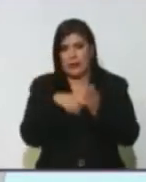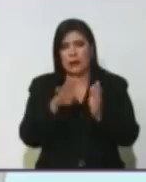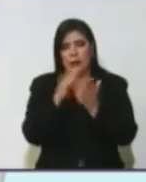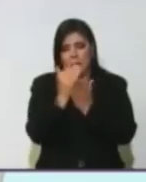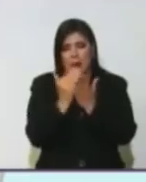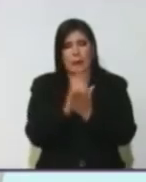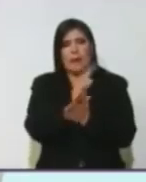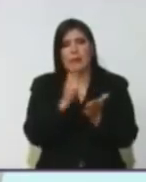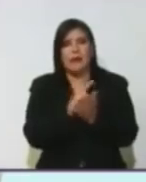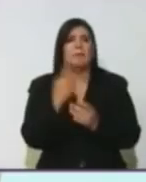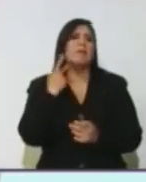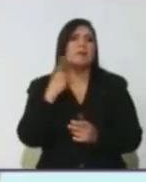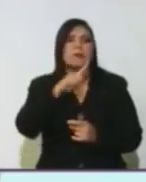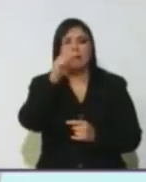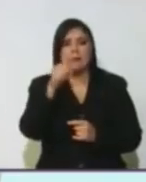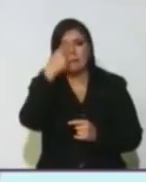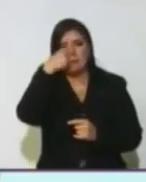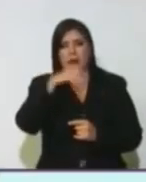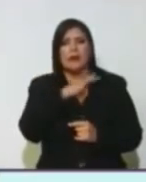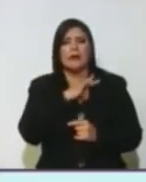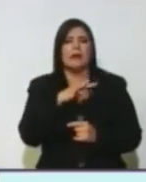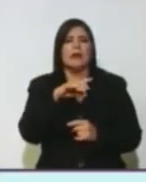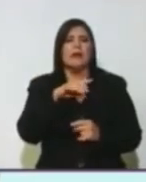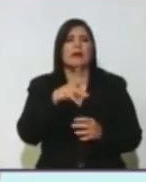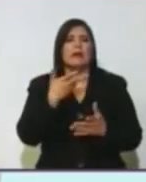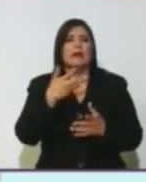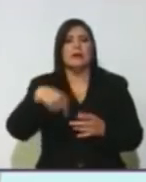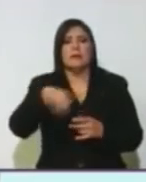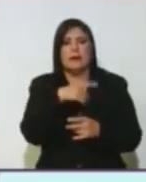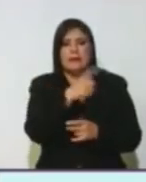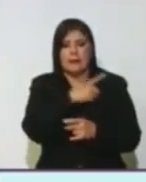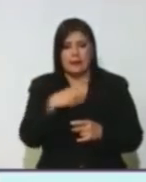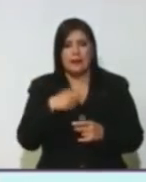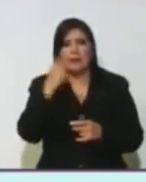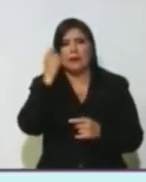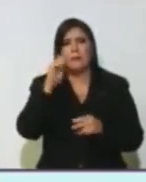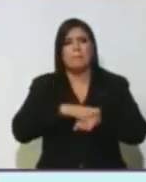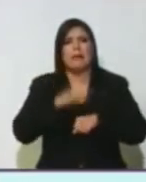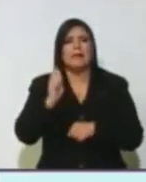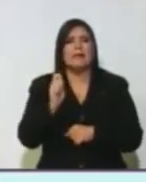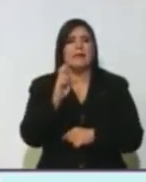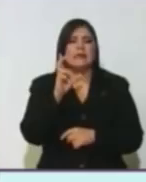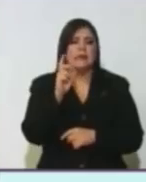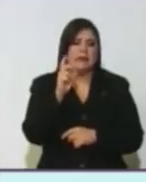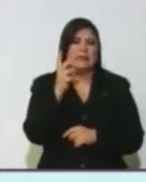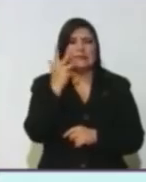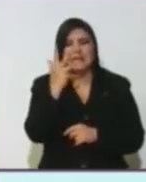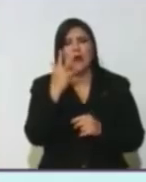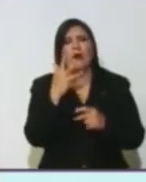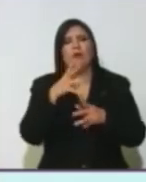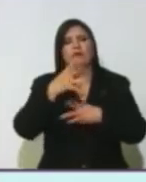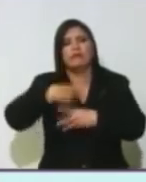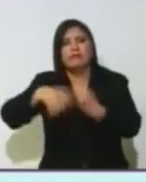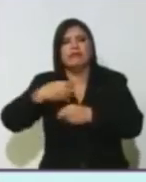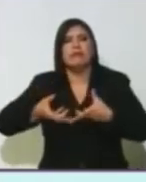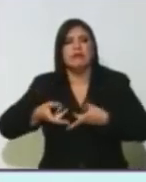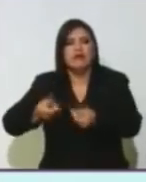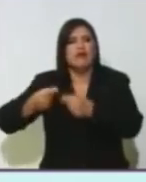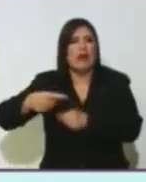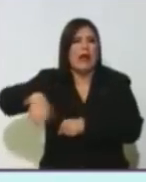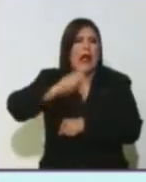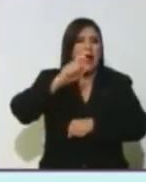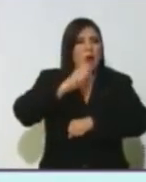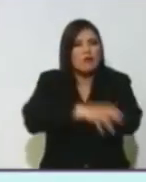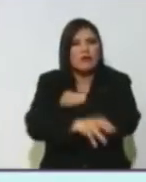adentro de los hogares precisamente donde se da más del 35 por ciento de las fugas que están que están